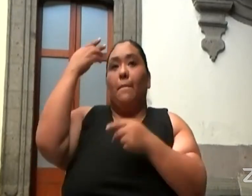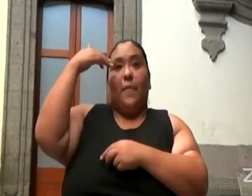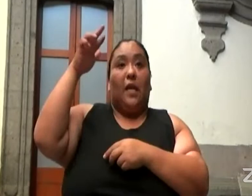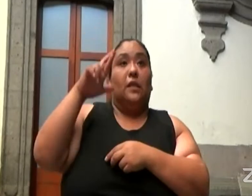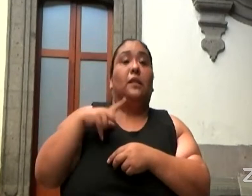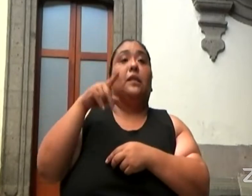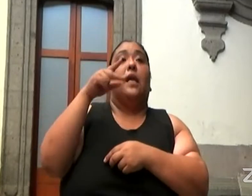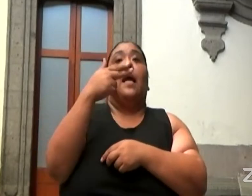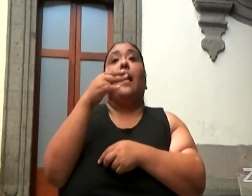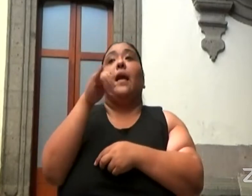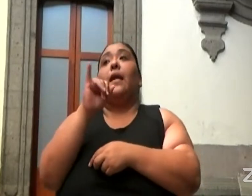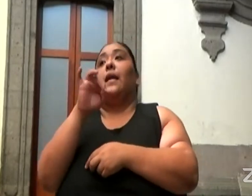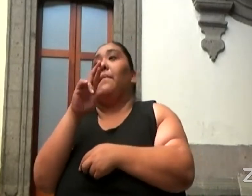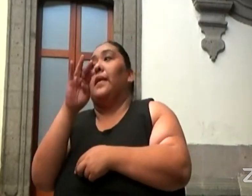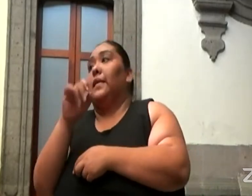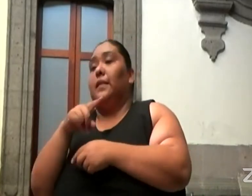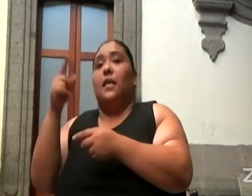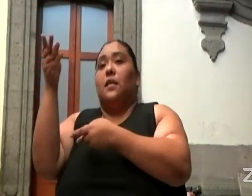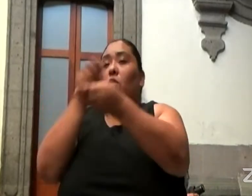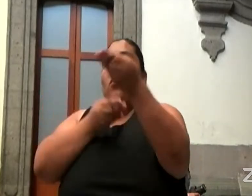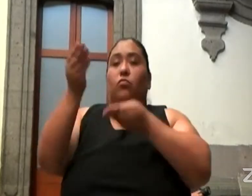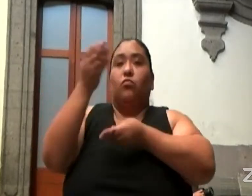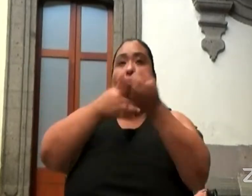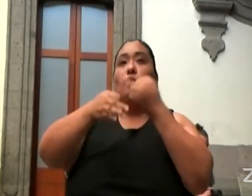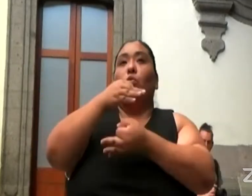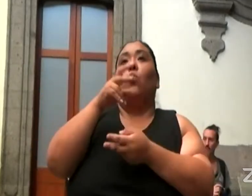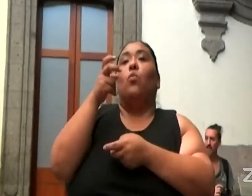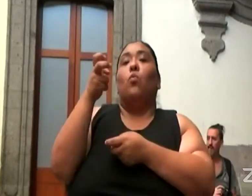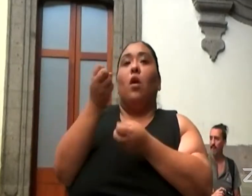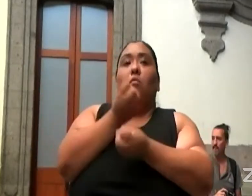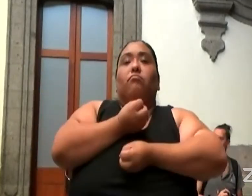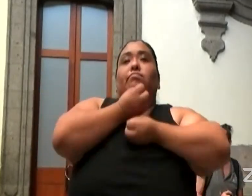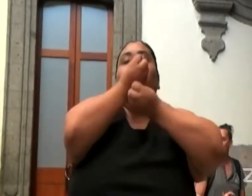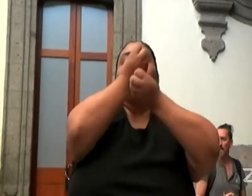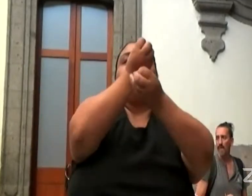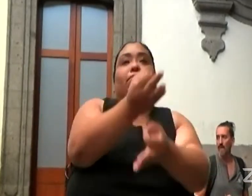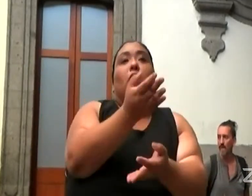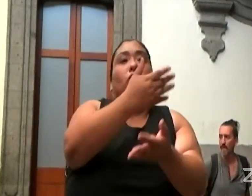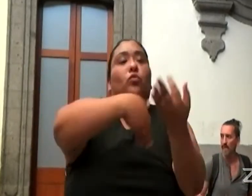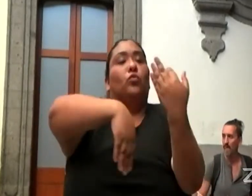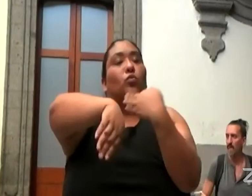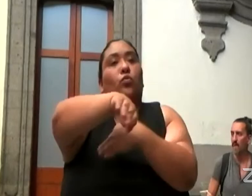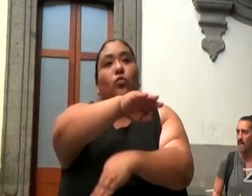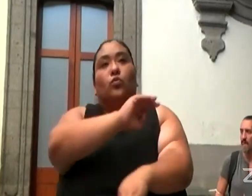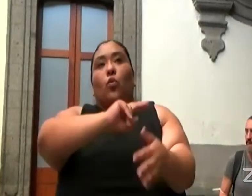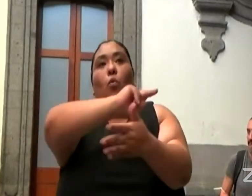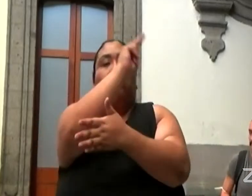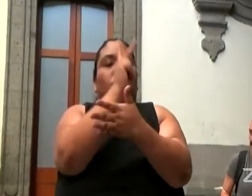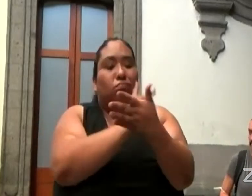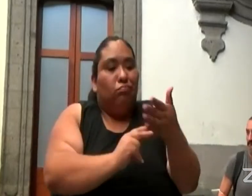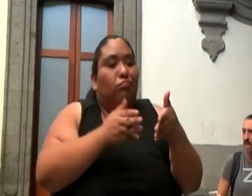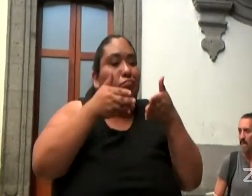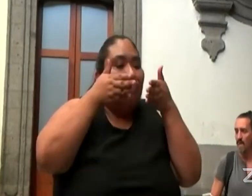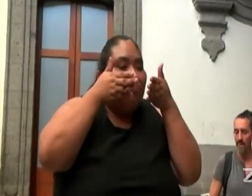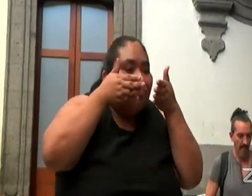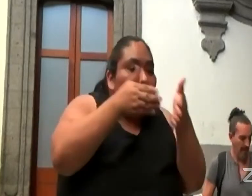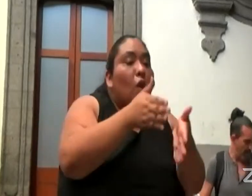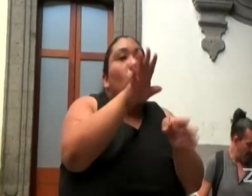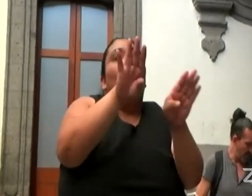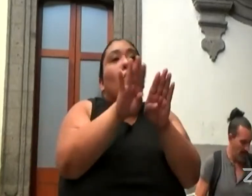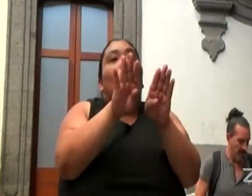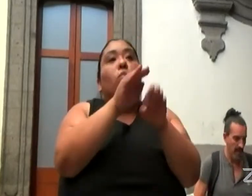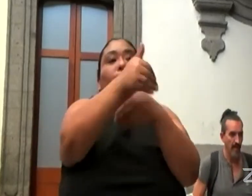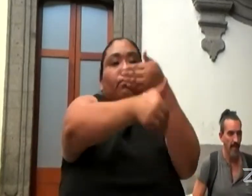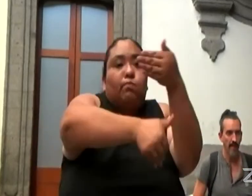Recalde, que nos ha obsequiado la ruta de trabajo que tenemos que seguir como colectivo